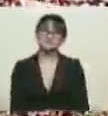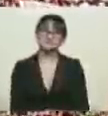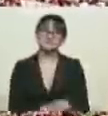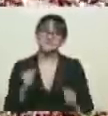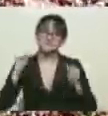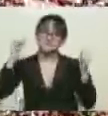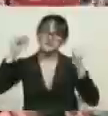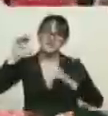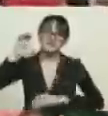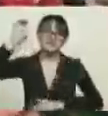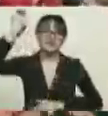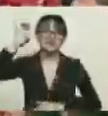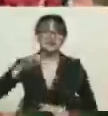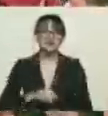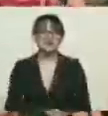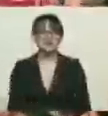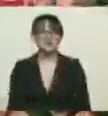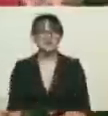patria! ¡Coro!